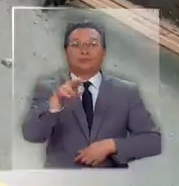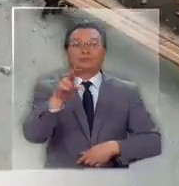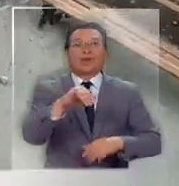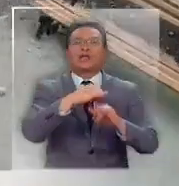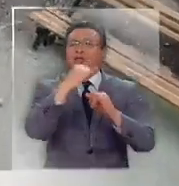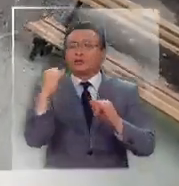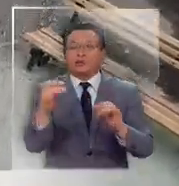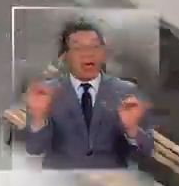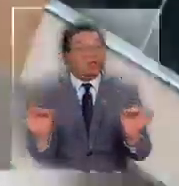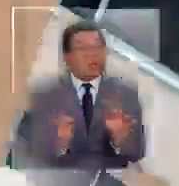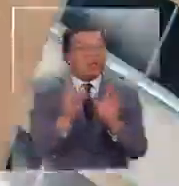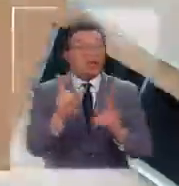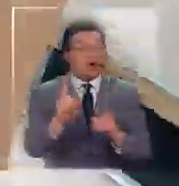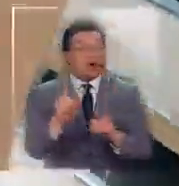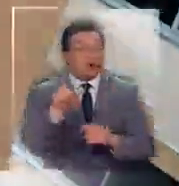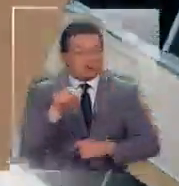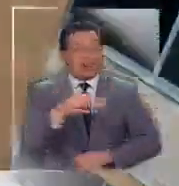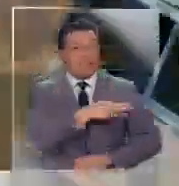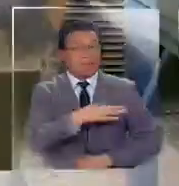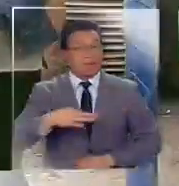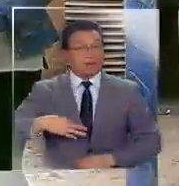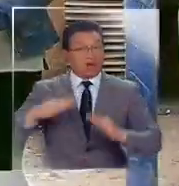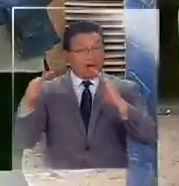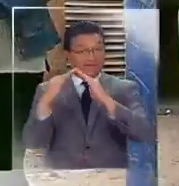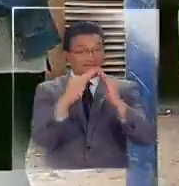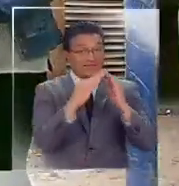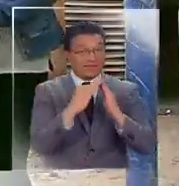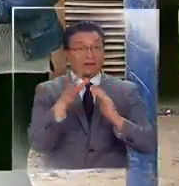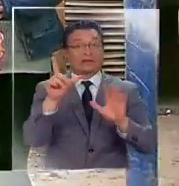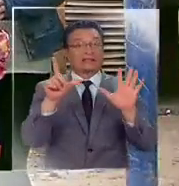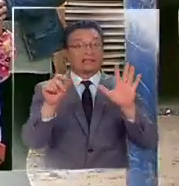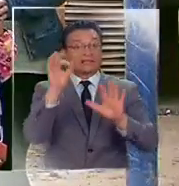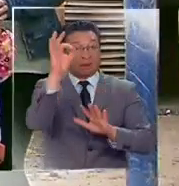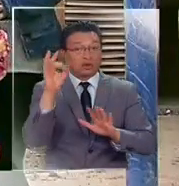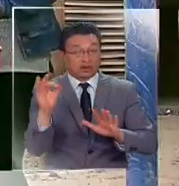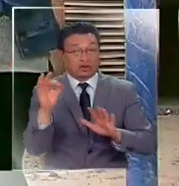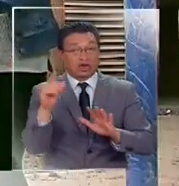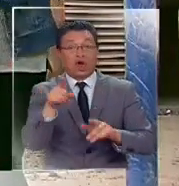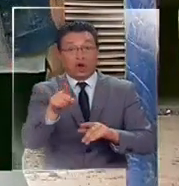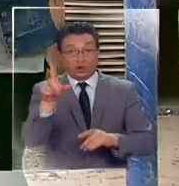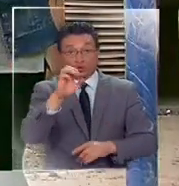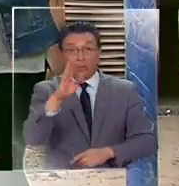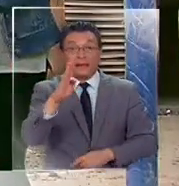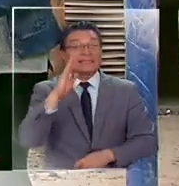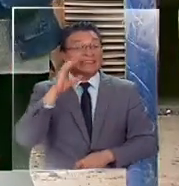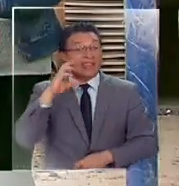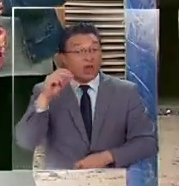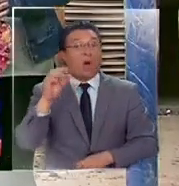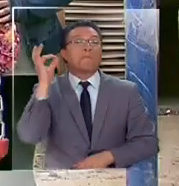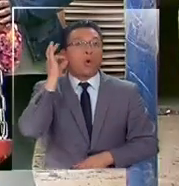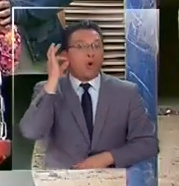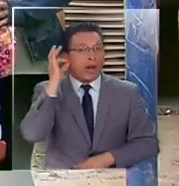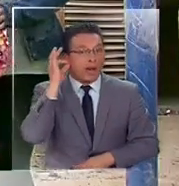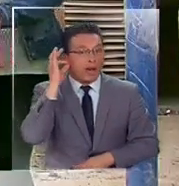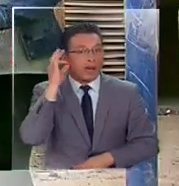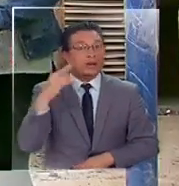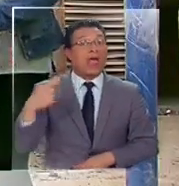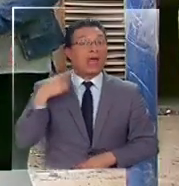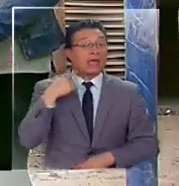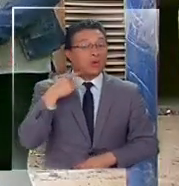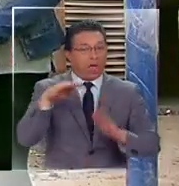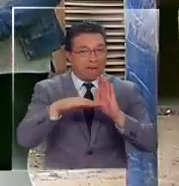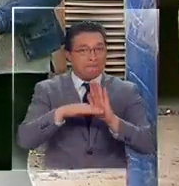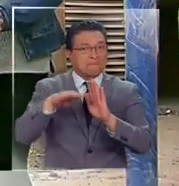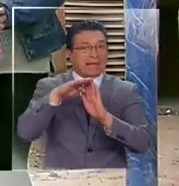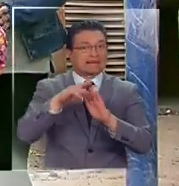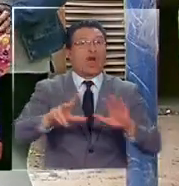historia. Según el Ministerio de la Vivienda, el 70% de quienes postulan al subsidio en Chile son mujeres. En el caso de Quilicura, la cifra se elevó